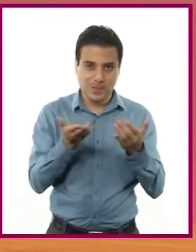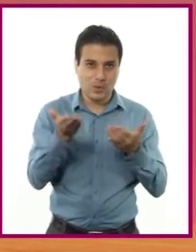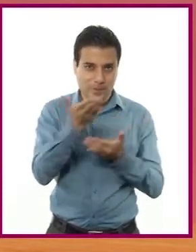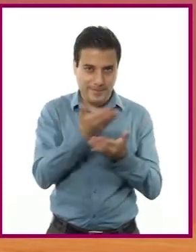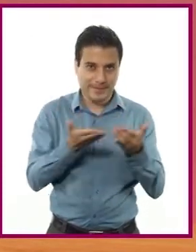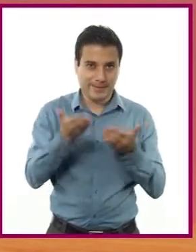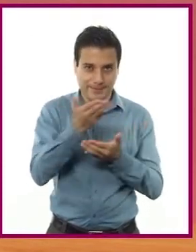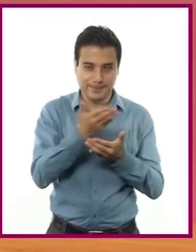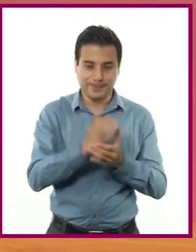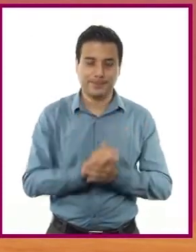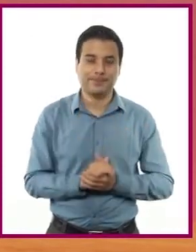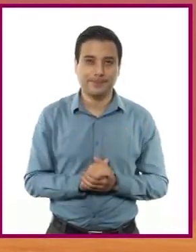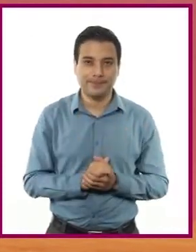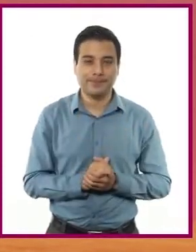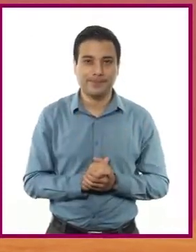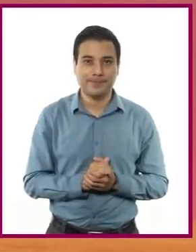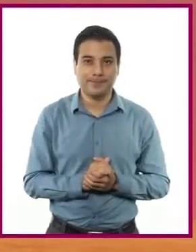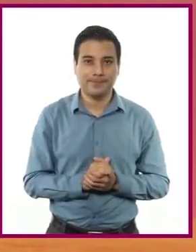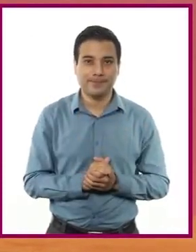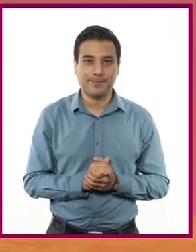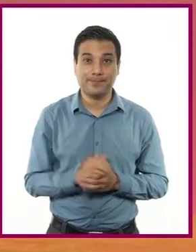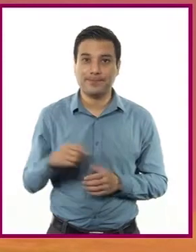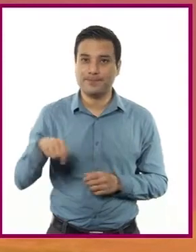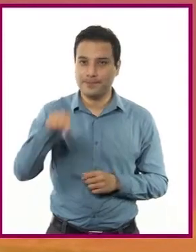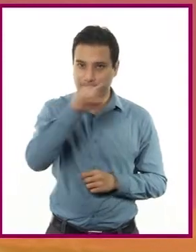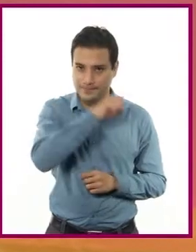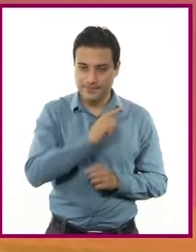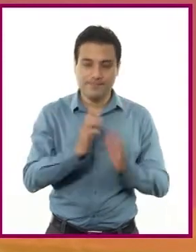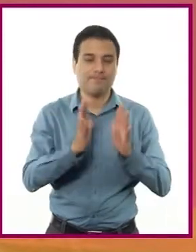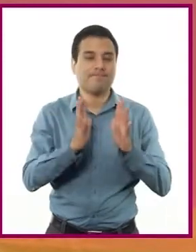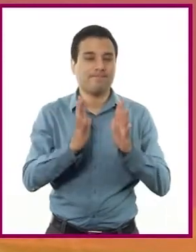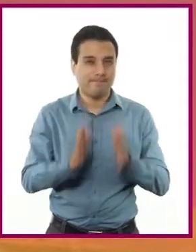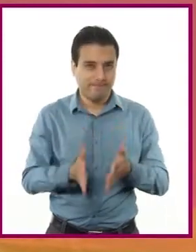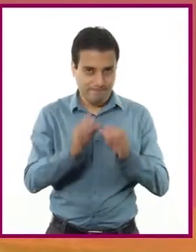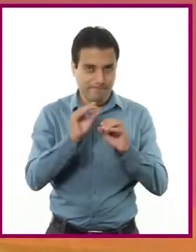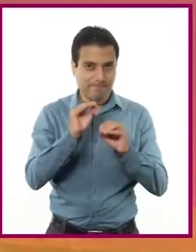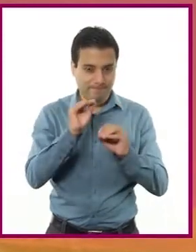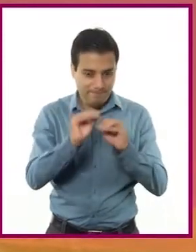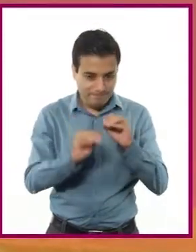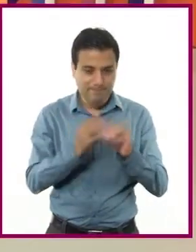los próximos minutos para que nos quede muy bien nuestro producto final.